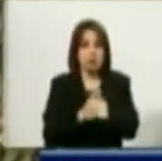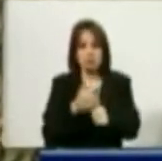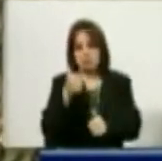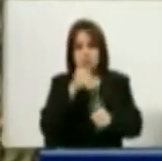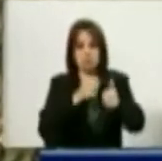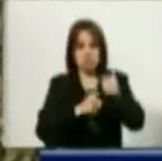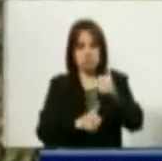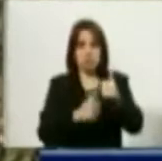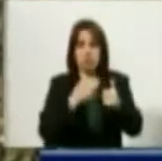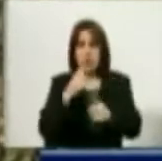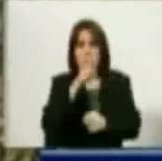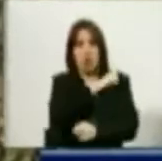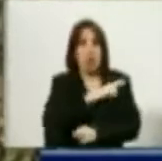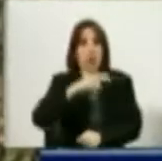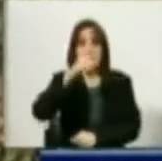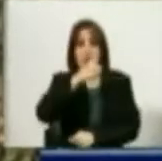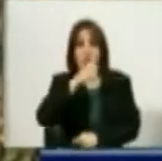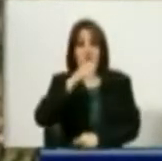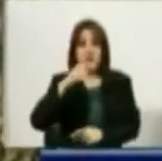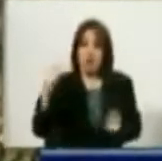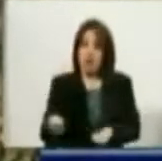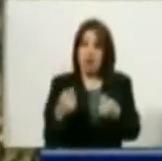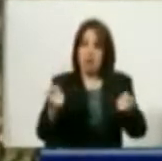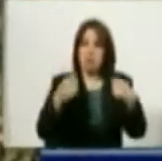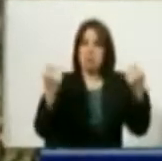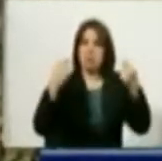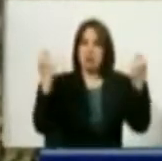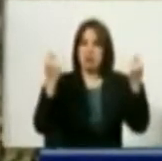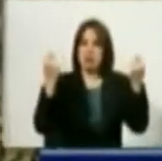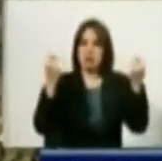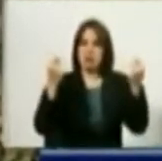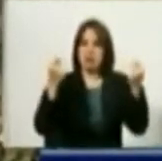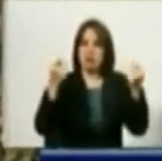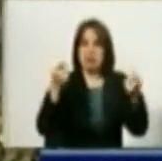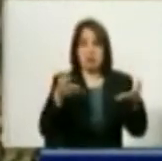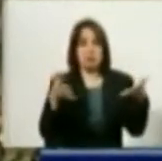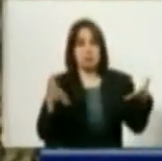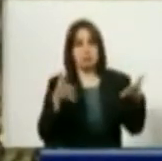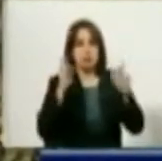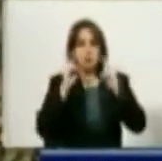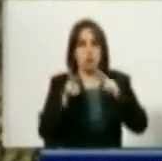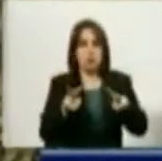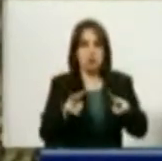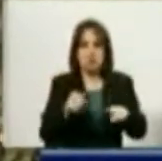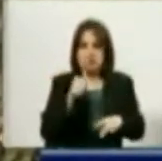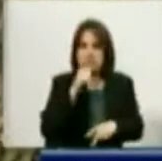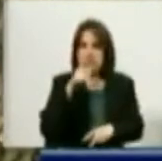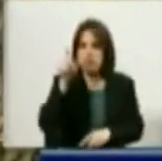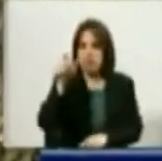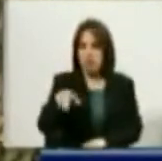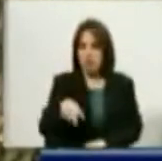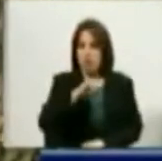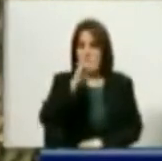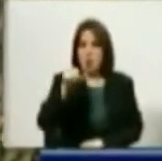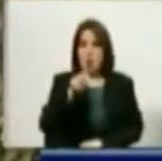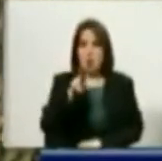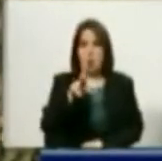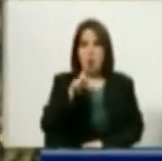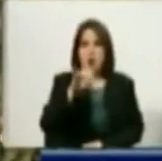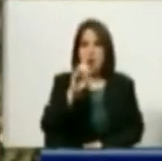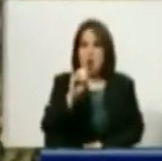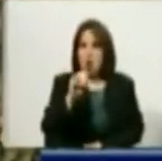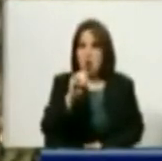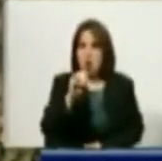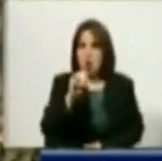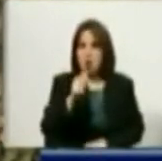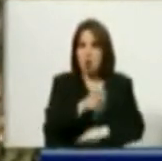jefe de campaña de esta Gran Batalla nada más y nada menos que Julio León Heredia